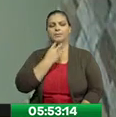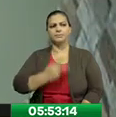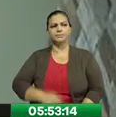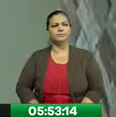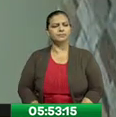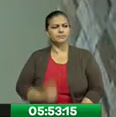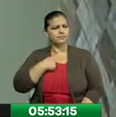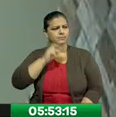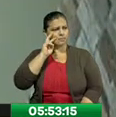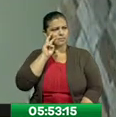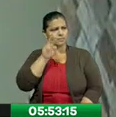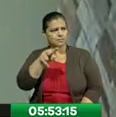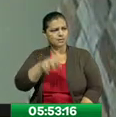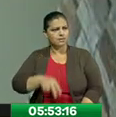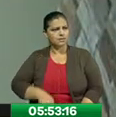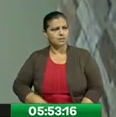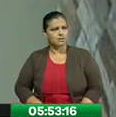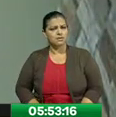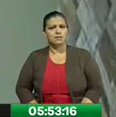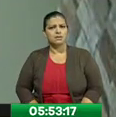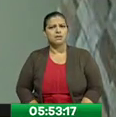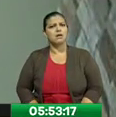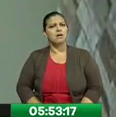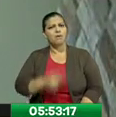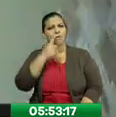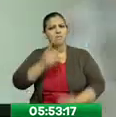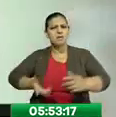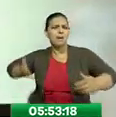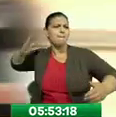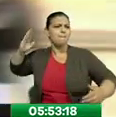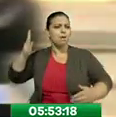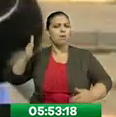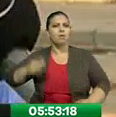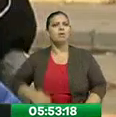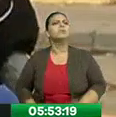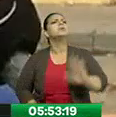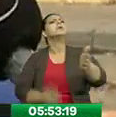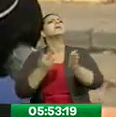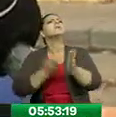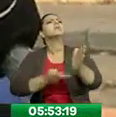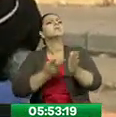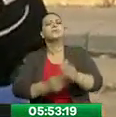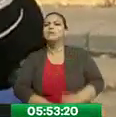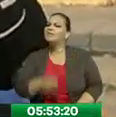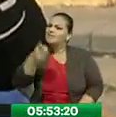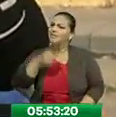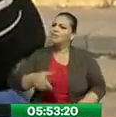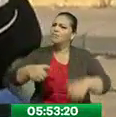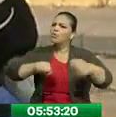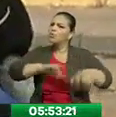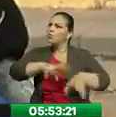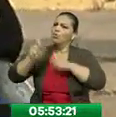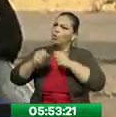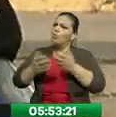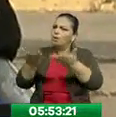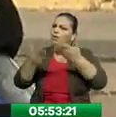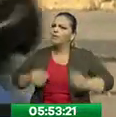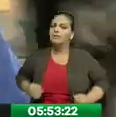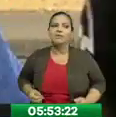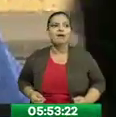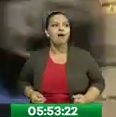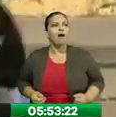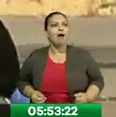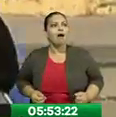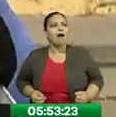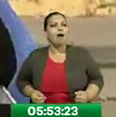digo, no, si, ¿por qué me va a pegar, señor? ¿Y qué le pasa? Si el dueño de la moto está, dice, ya la vuelta, me la mandó a ver. Mire la viveza, lo que hacen estos individuos. Era